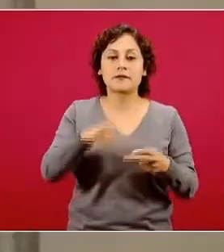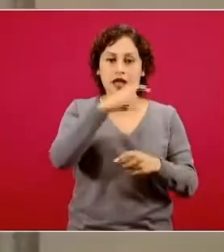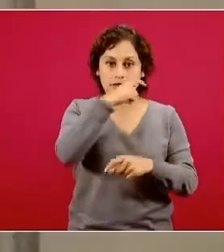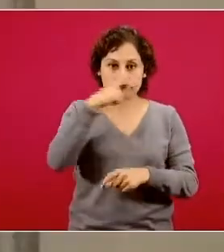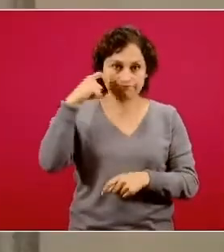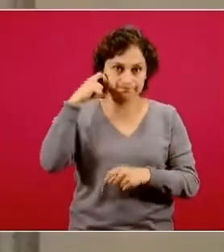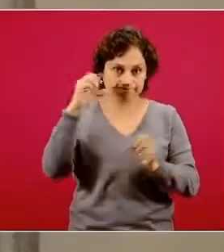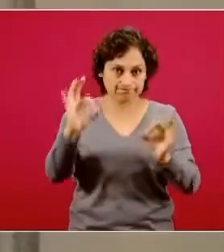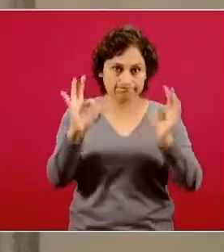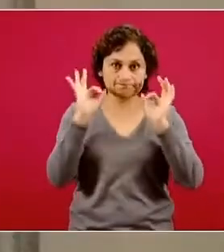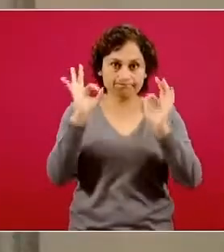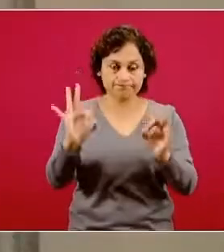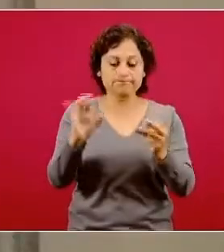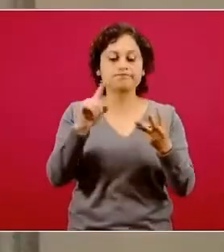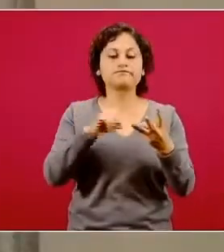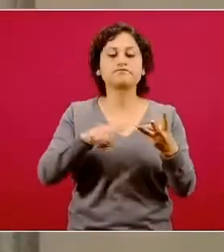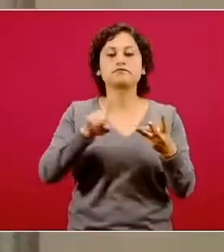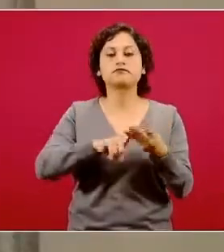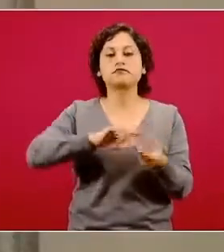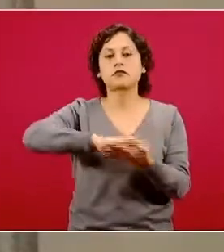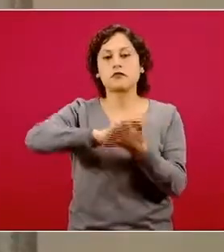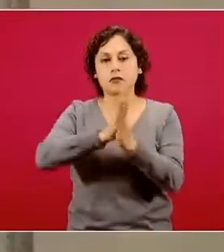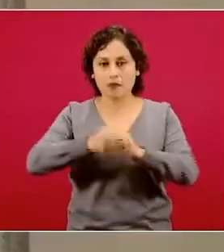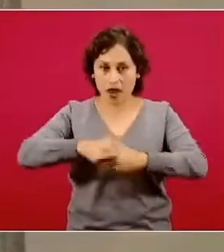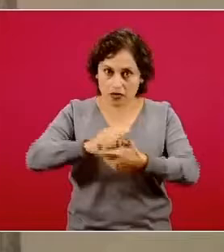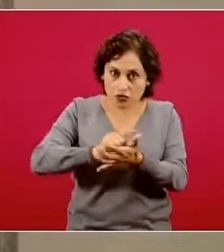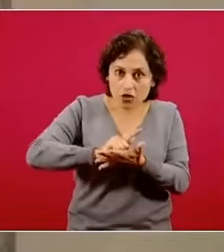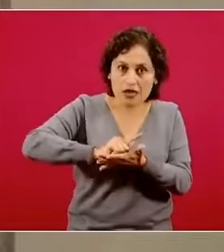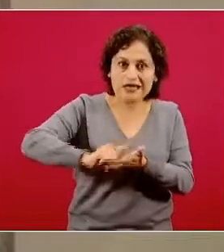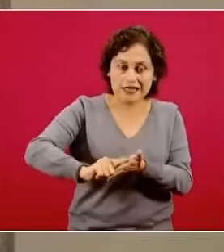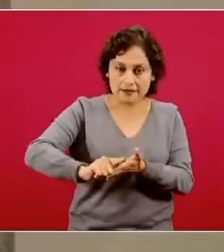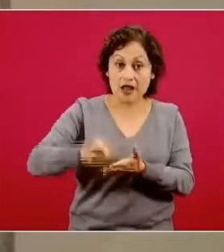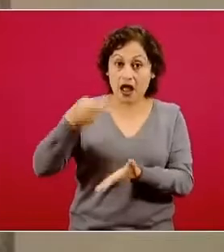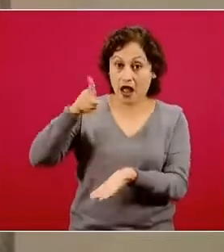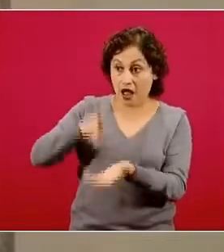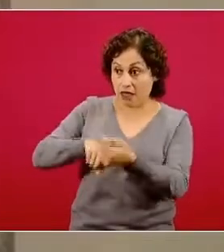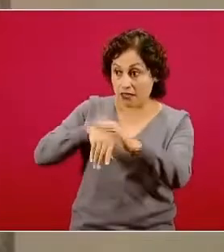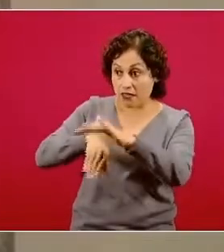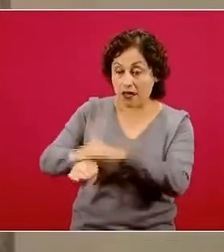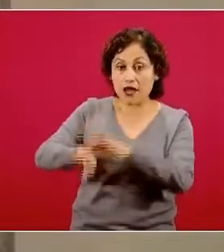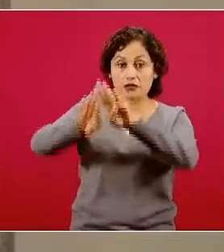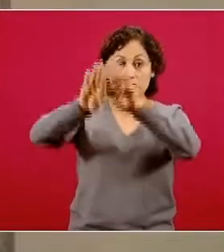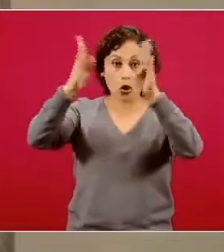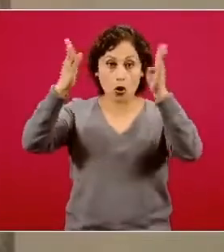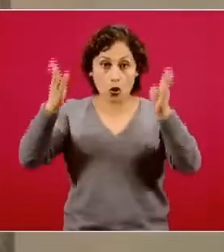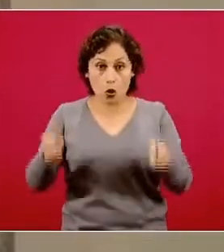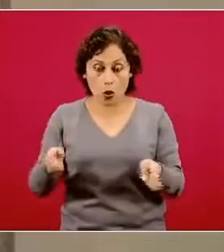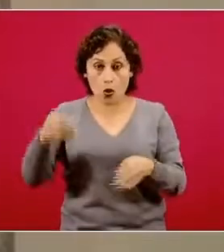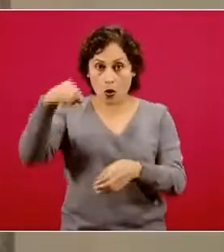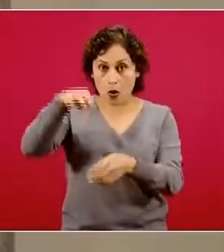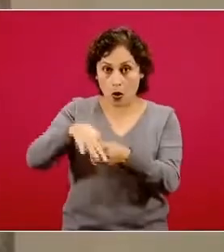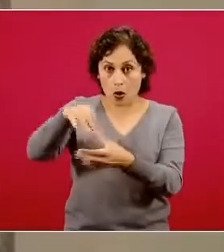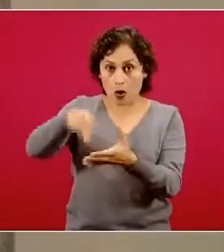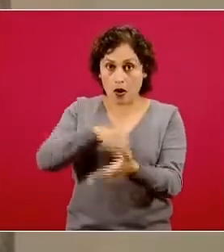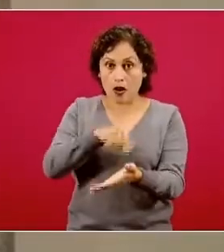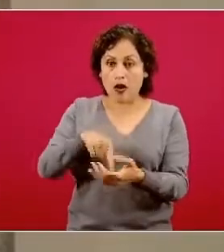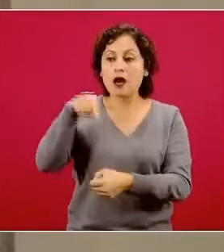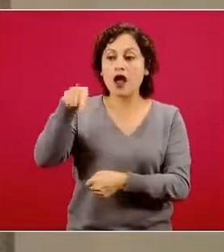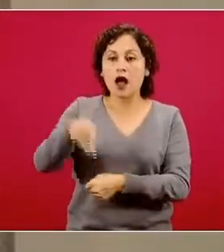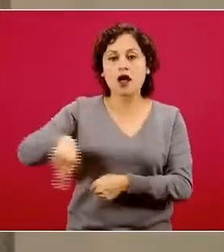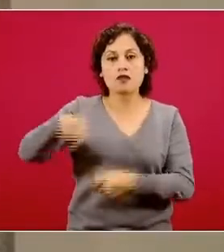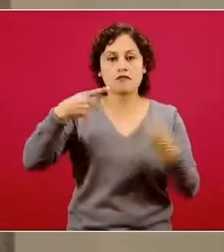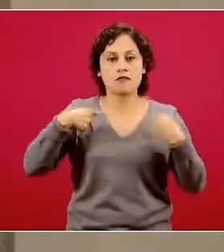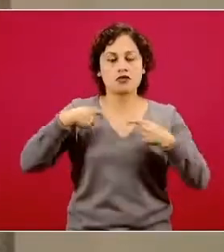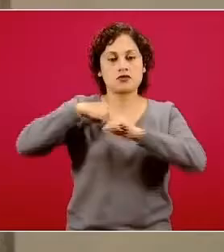llevar nuestras manos limpias. También las casillas tendrán a disposición de toda la gente